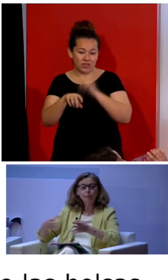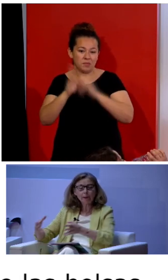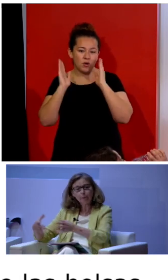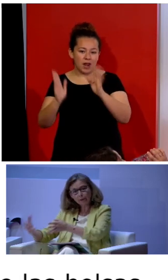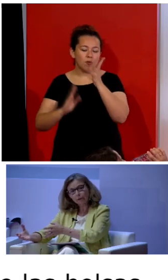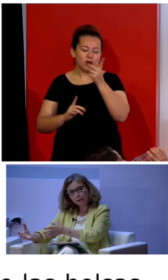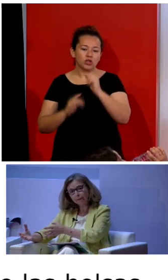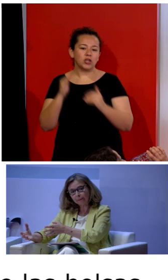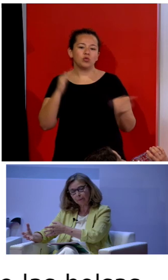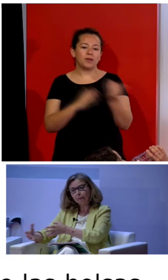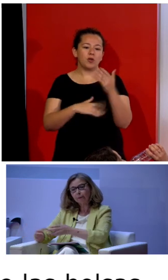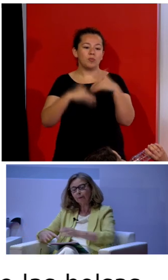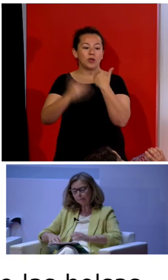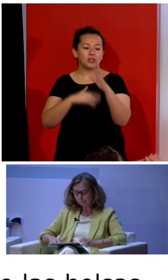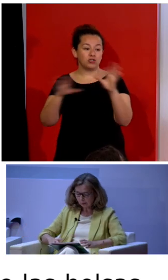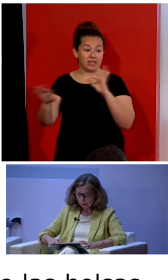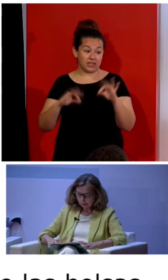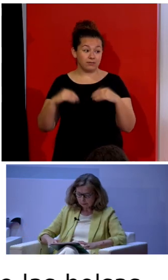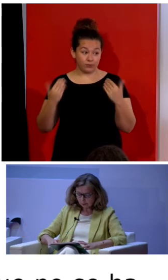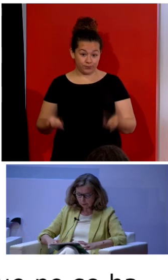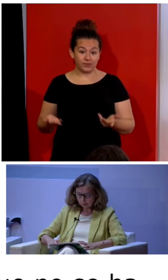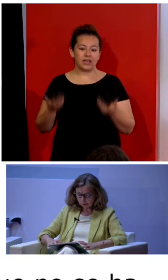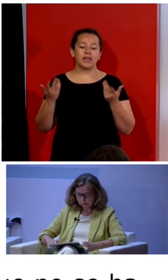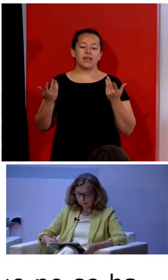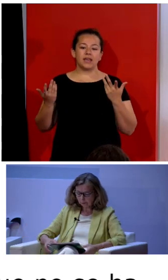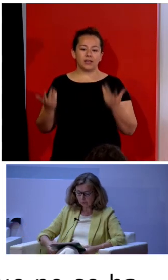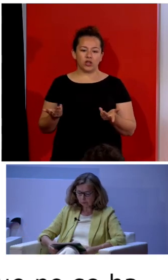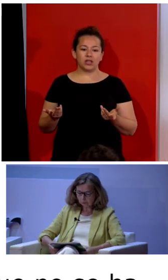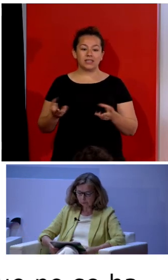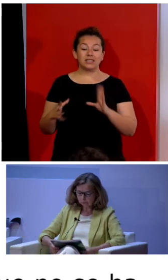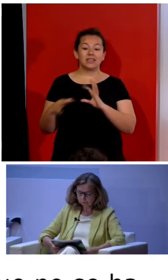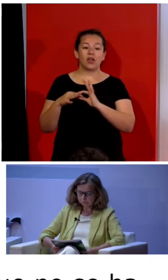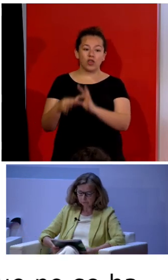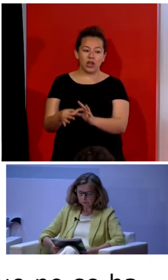se ha superado el proceso selectivo, ¿no? Entonces, en relación